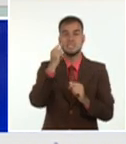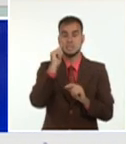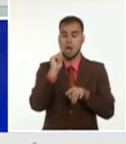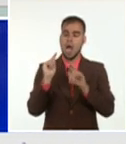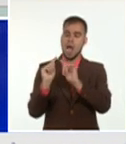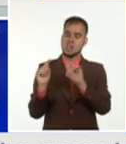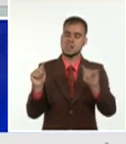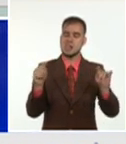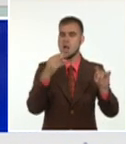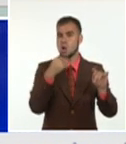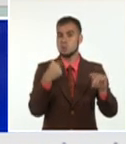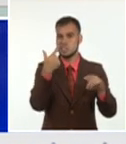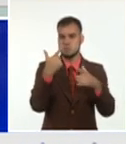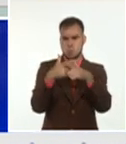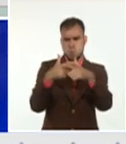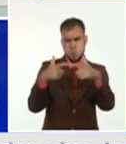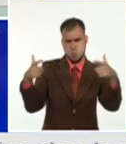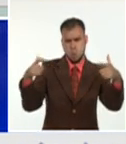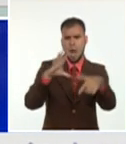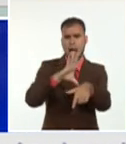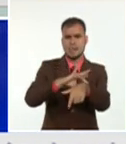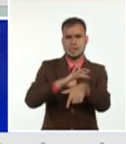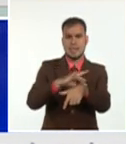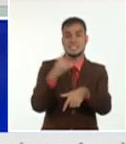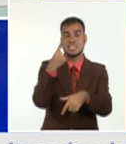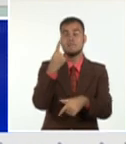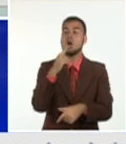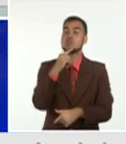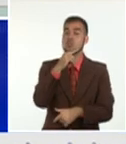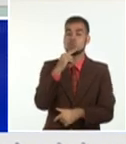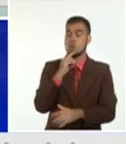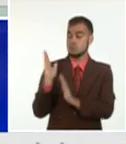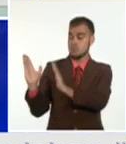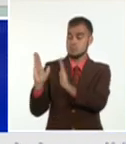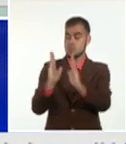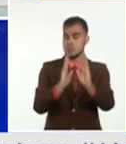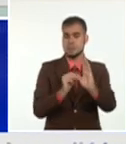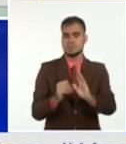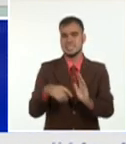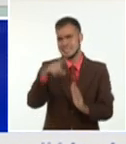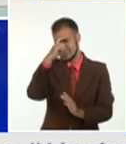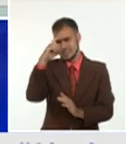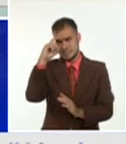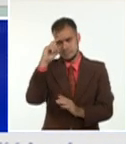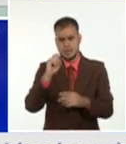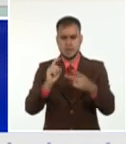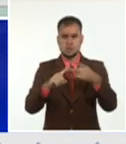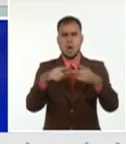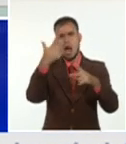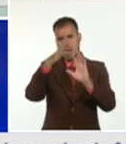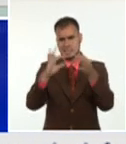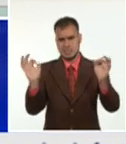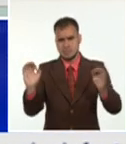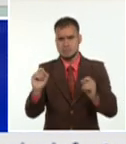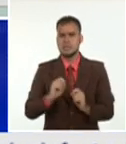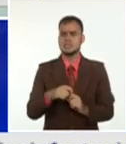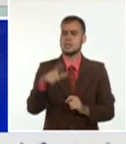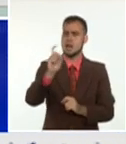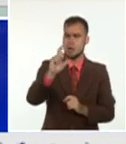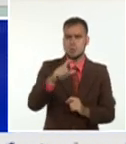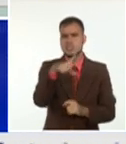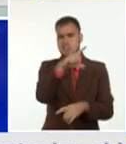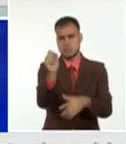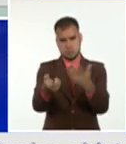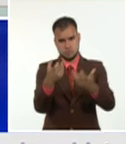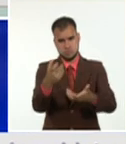positividad. Son los que están en rojo: Santi Espíritu, Artemisa, Camagüey y Cienfuegos. Los que